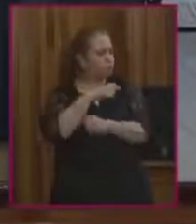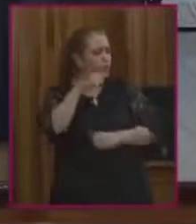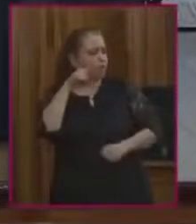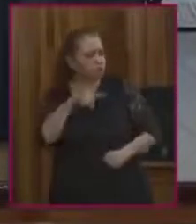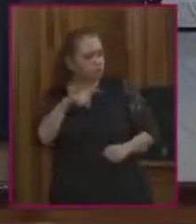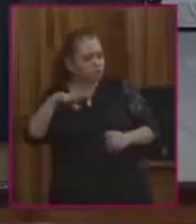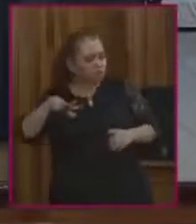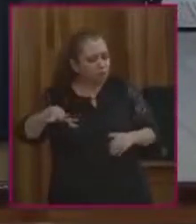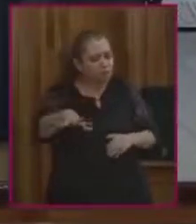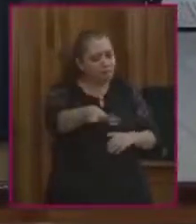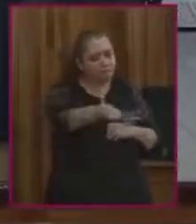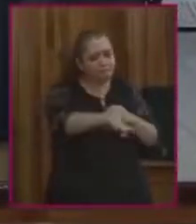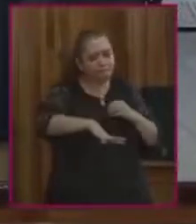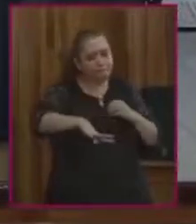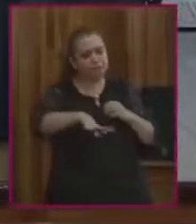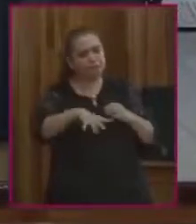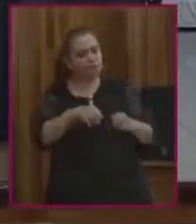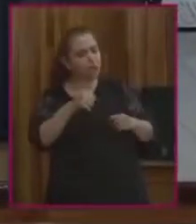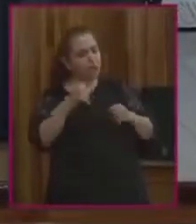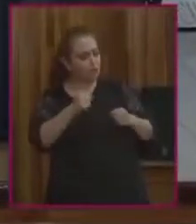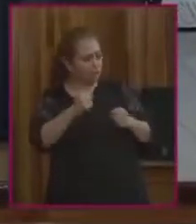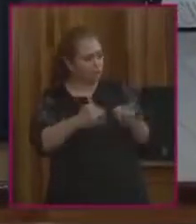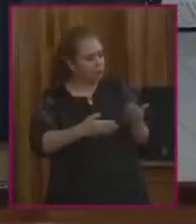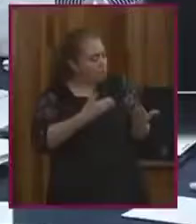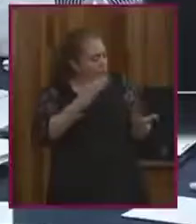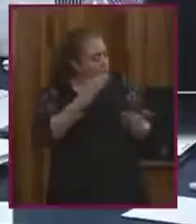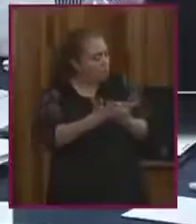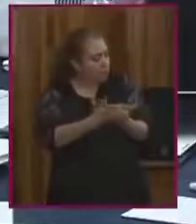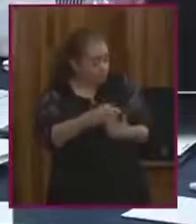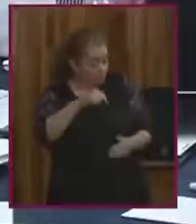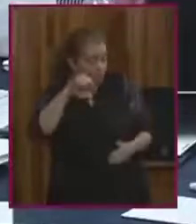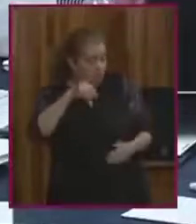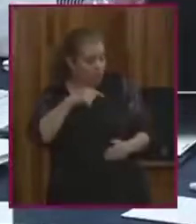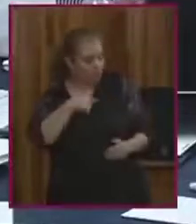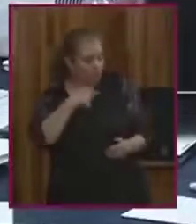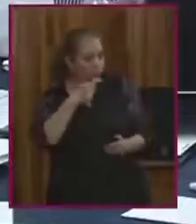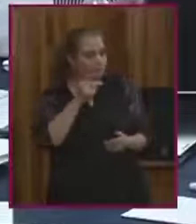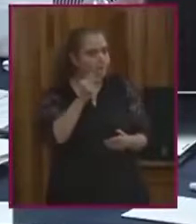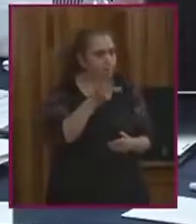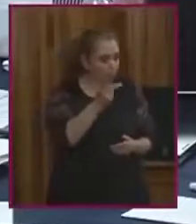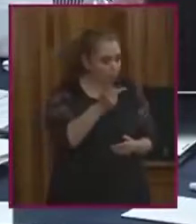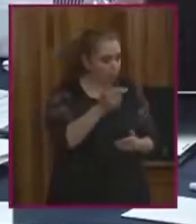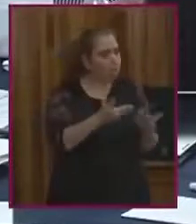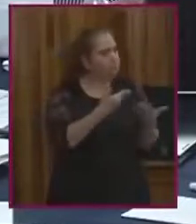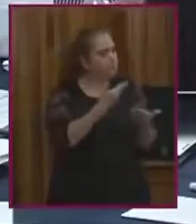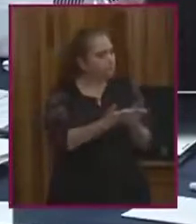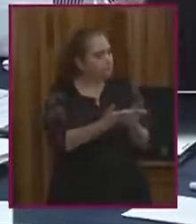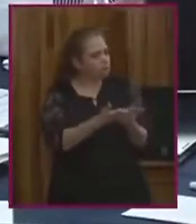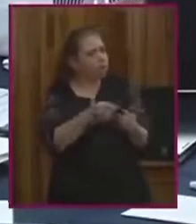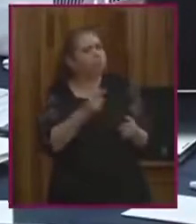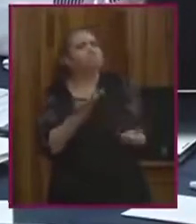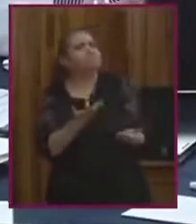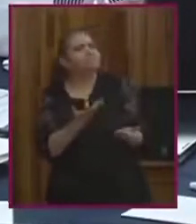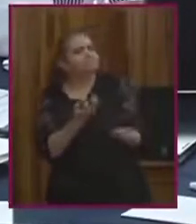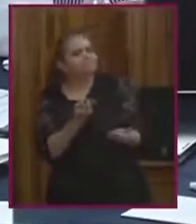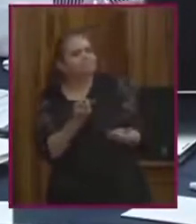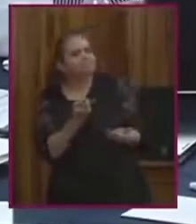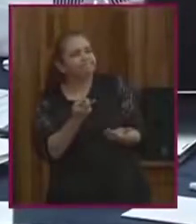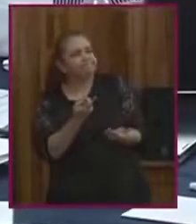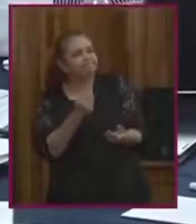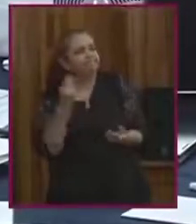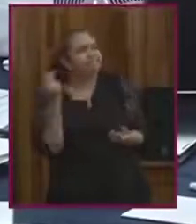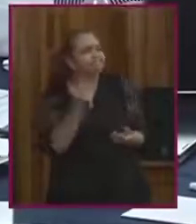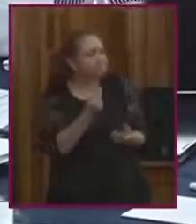esta propuesta. Y entonces, ahí viene mi pregunta y mi propuesta. Bueno, entonces tendríamos que